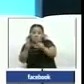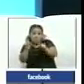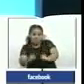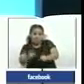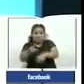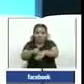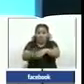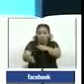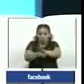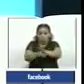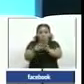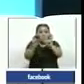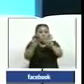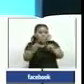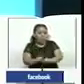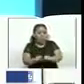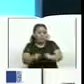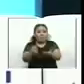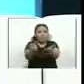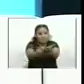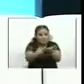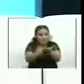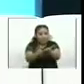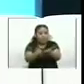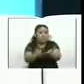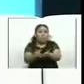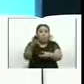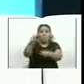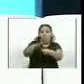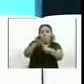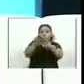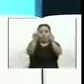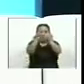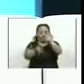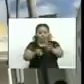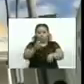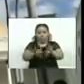legisladores participen de debates y voten de manera virtual.